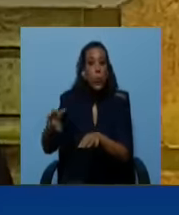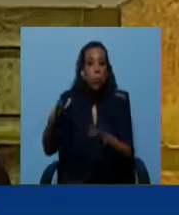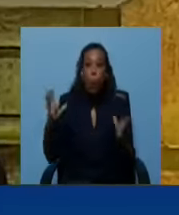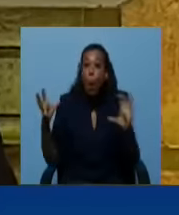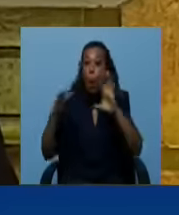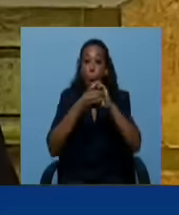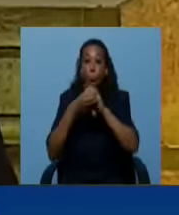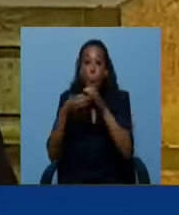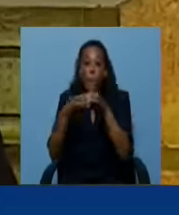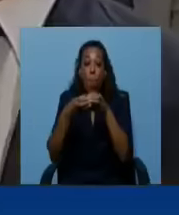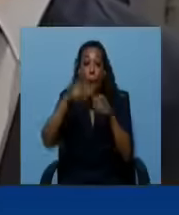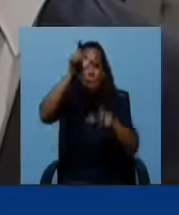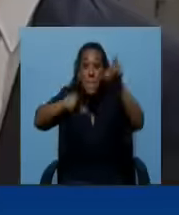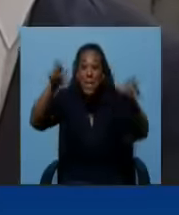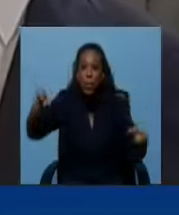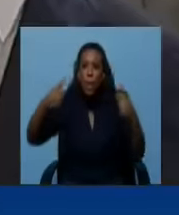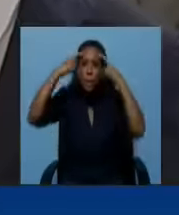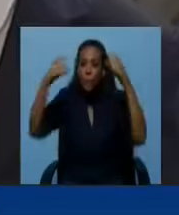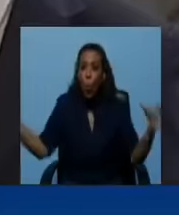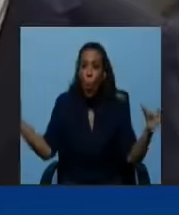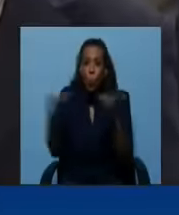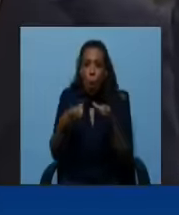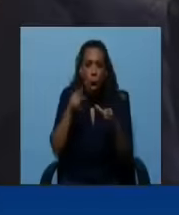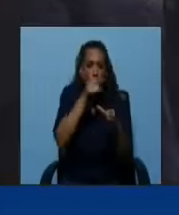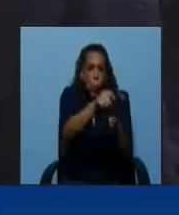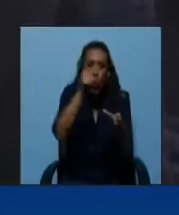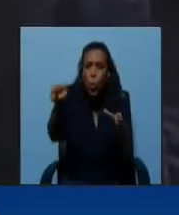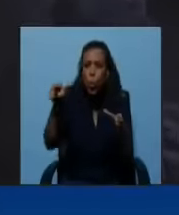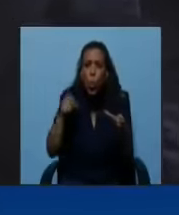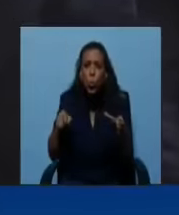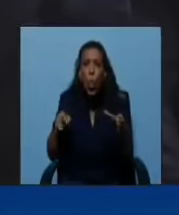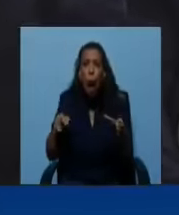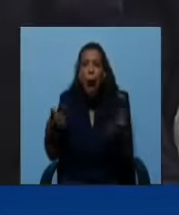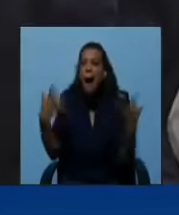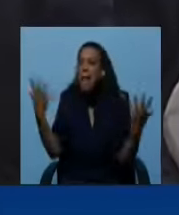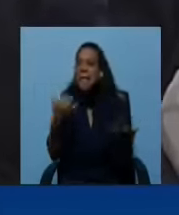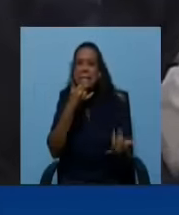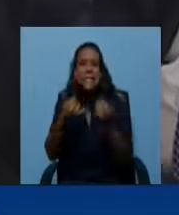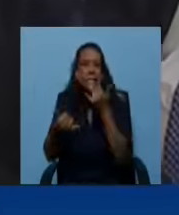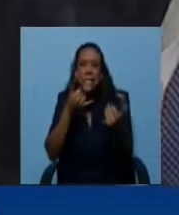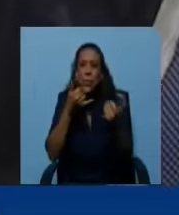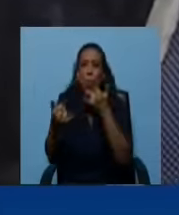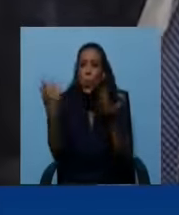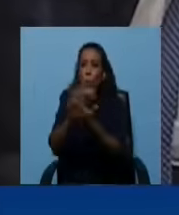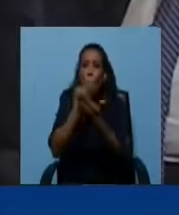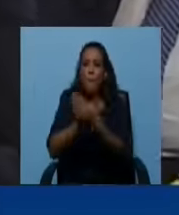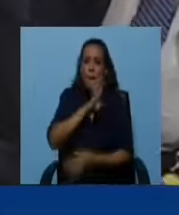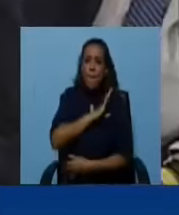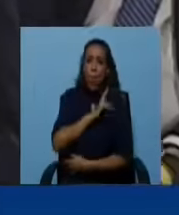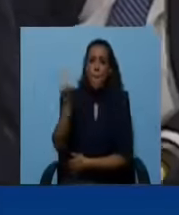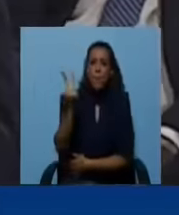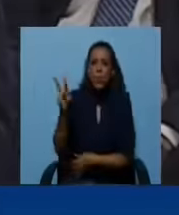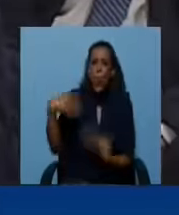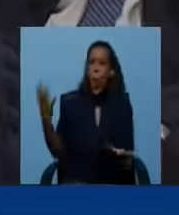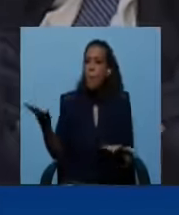conformar un equipo que permitiera entender los fenómenos de la economía nacional,